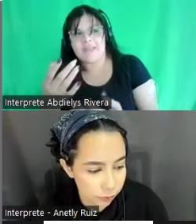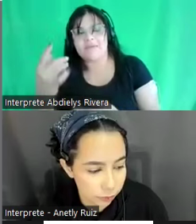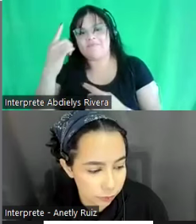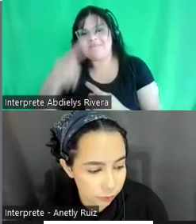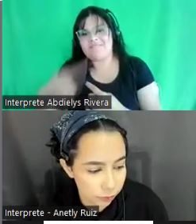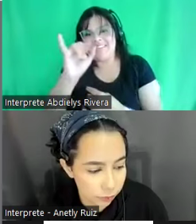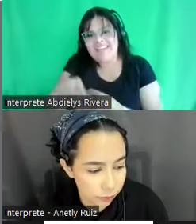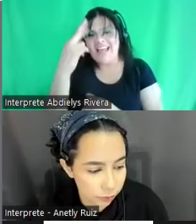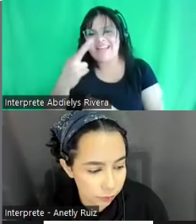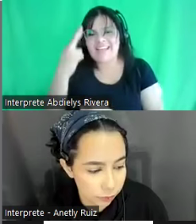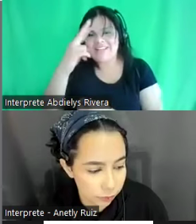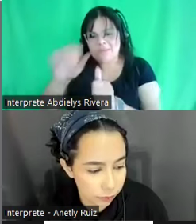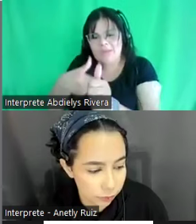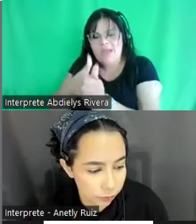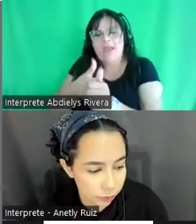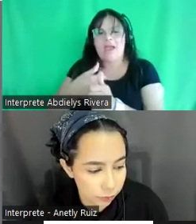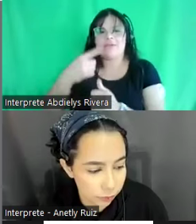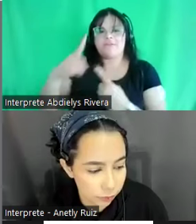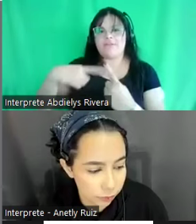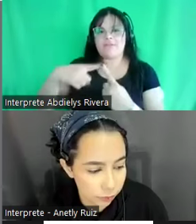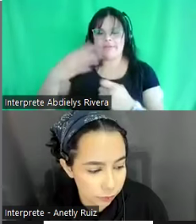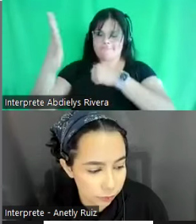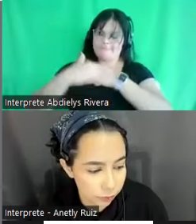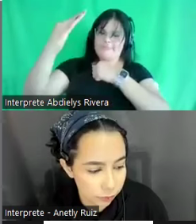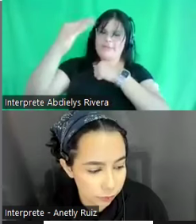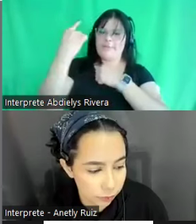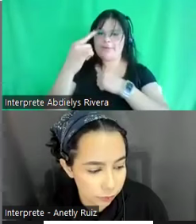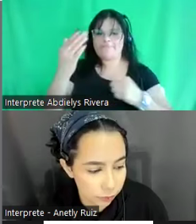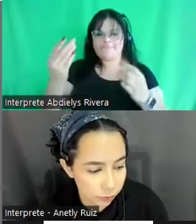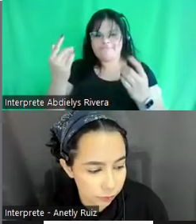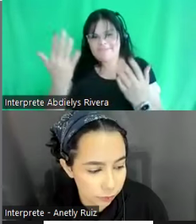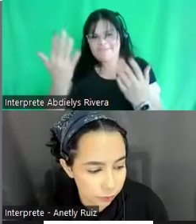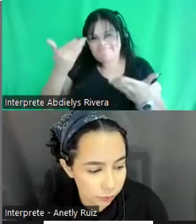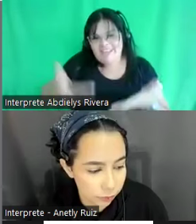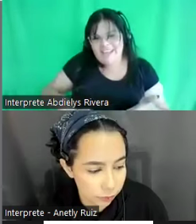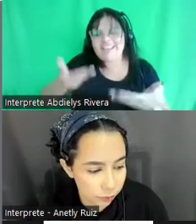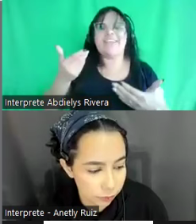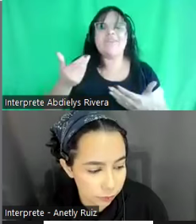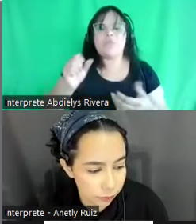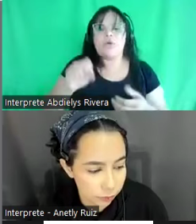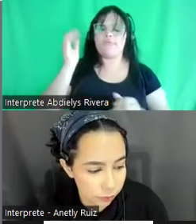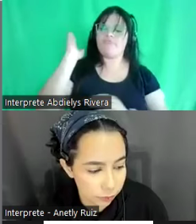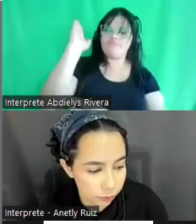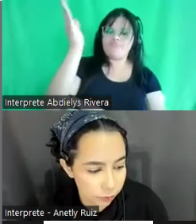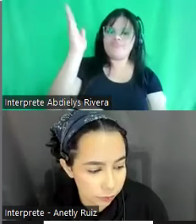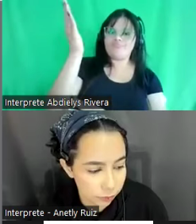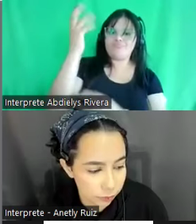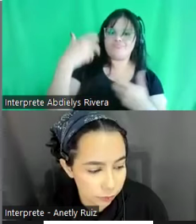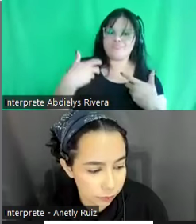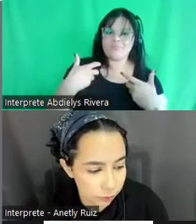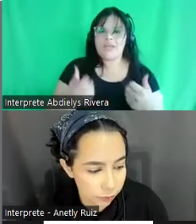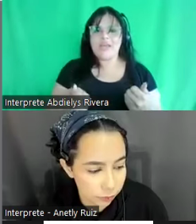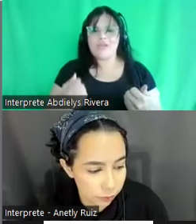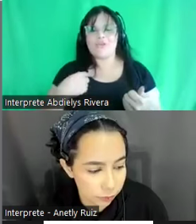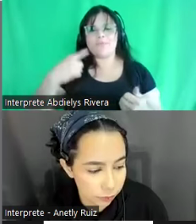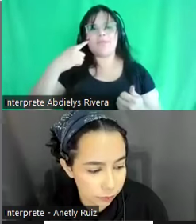contenta porque la parte salubrista de mí, ¿verdad? Salió a relucir, porque yo creo que es bien importante poder